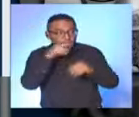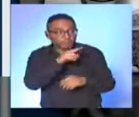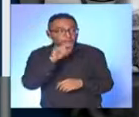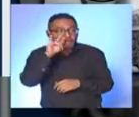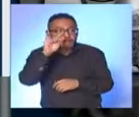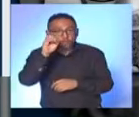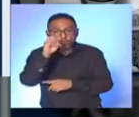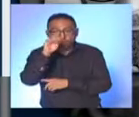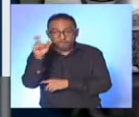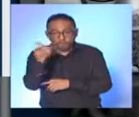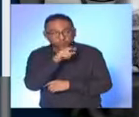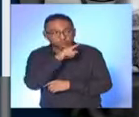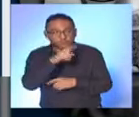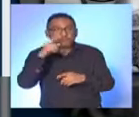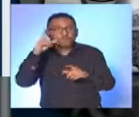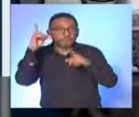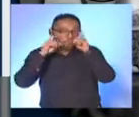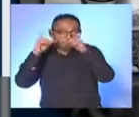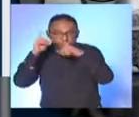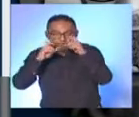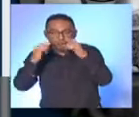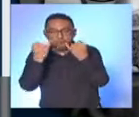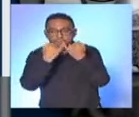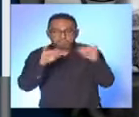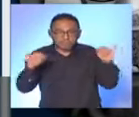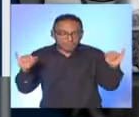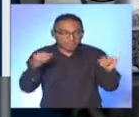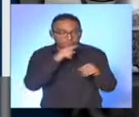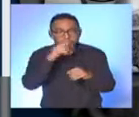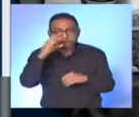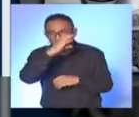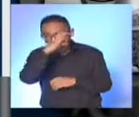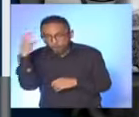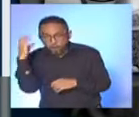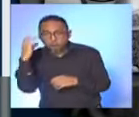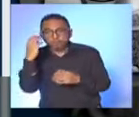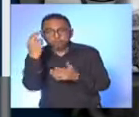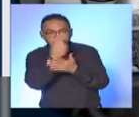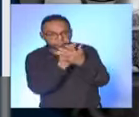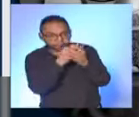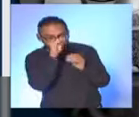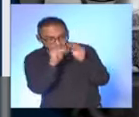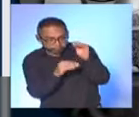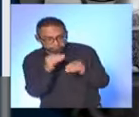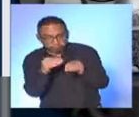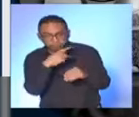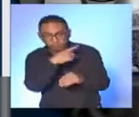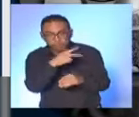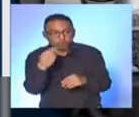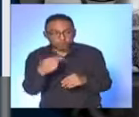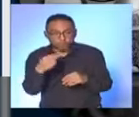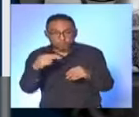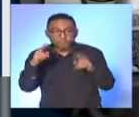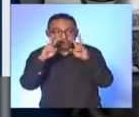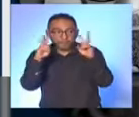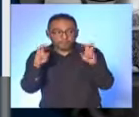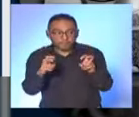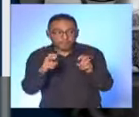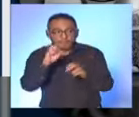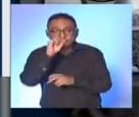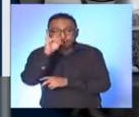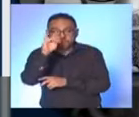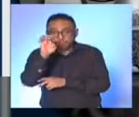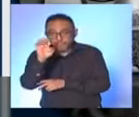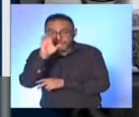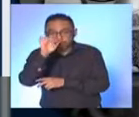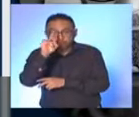fotógrafo independiente, dirige diversos proyectos editoriales, fotográficos y de diseño a través de la agencia que lleva por nombre Simple